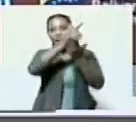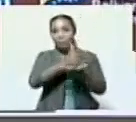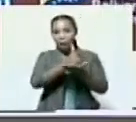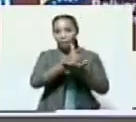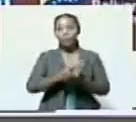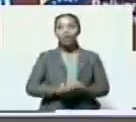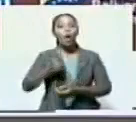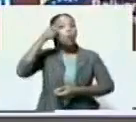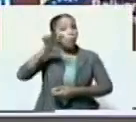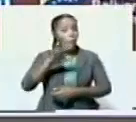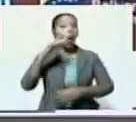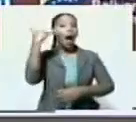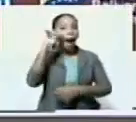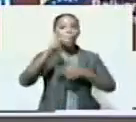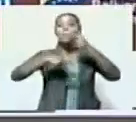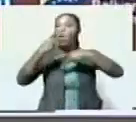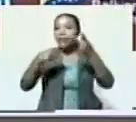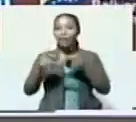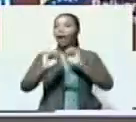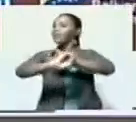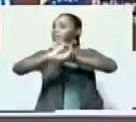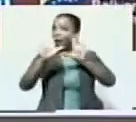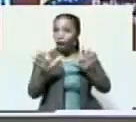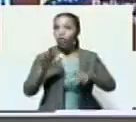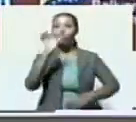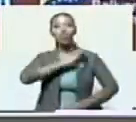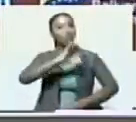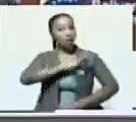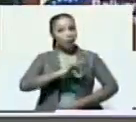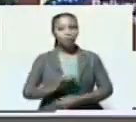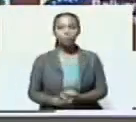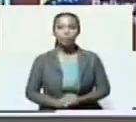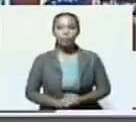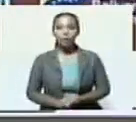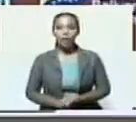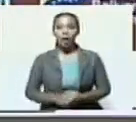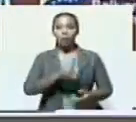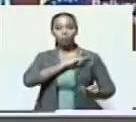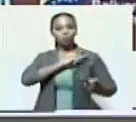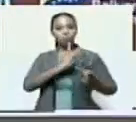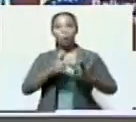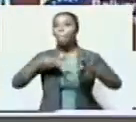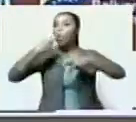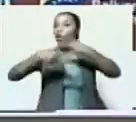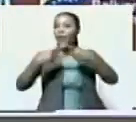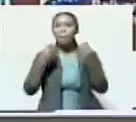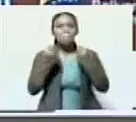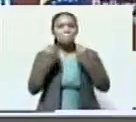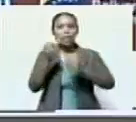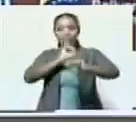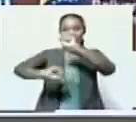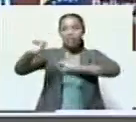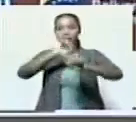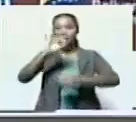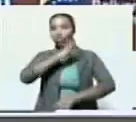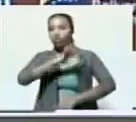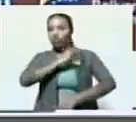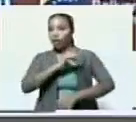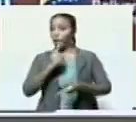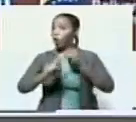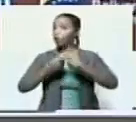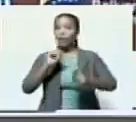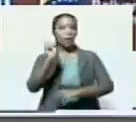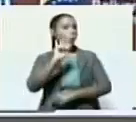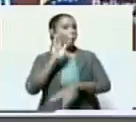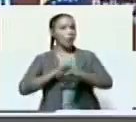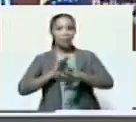un pueblo con políticas claras de soberanía, de voluntad política para defender nuestra soberanía, cosa que no ocurre en